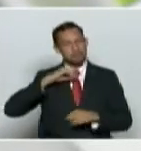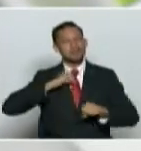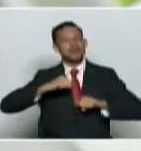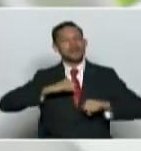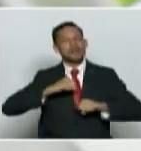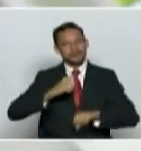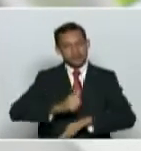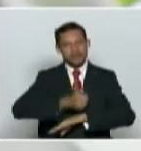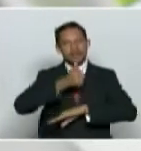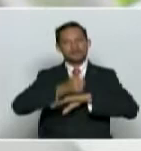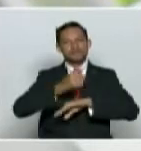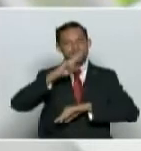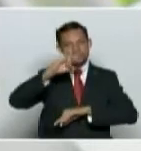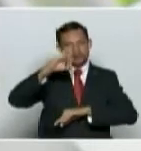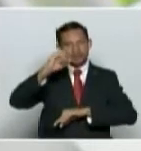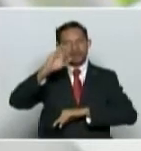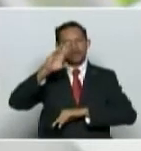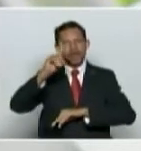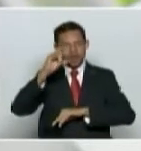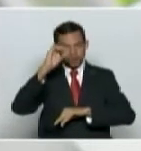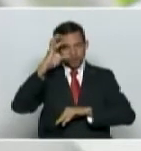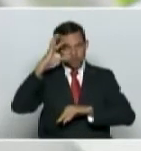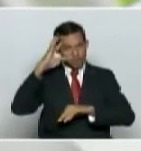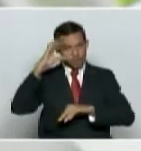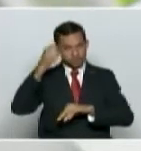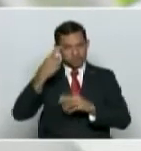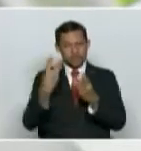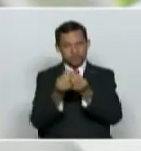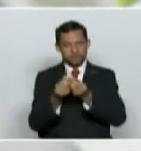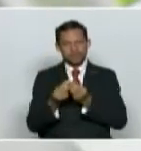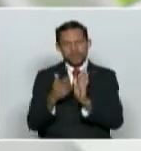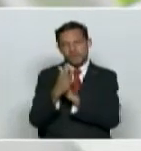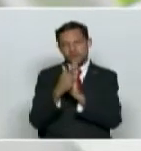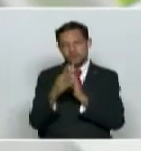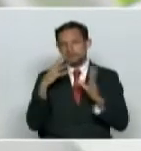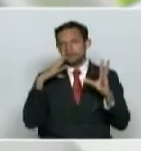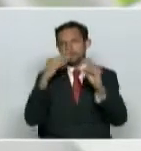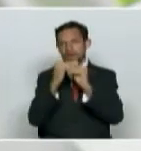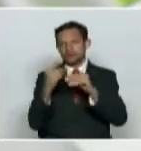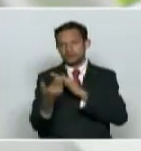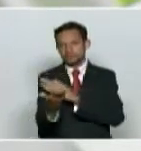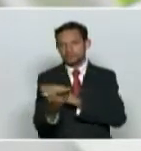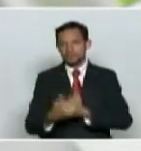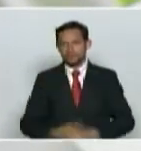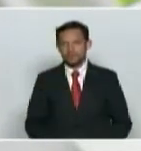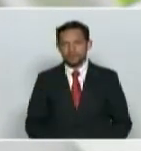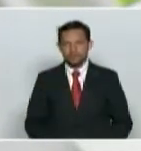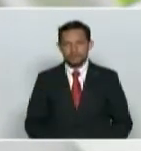venido desarrollando nuestro gerente Ricardo Gómez de la Roche, quien nos comenta en esta noche.